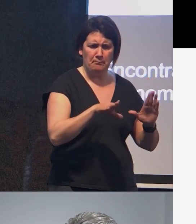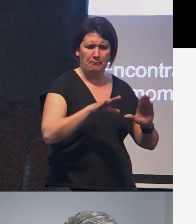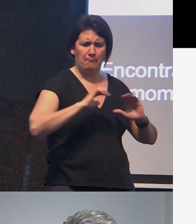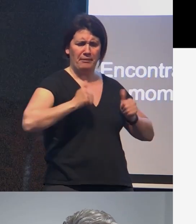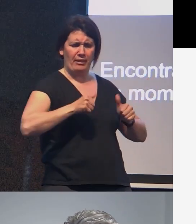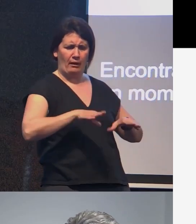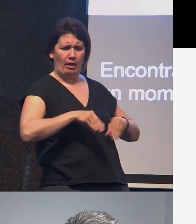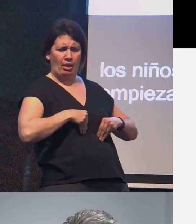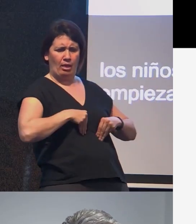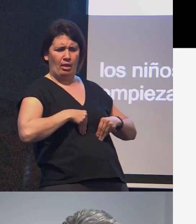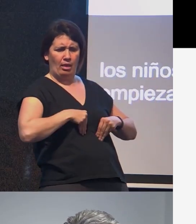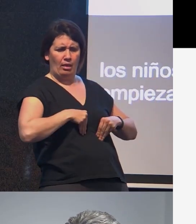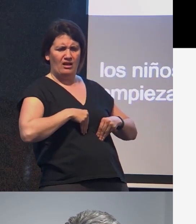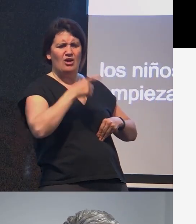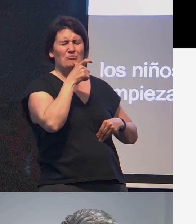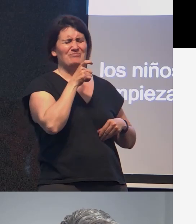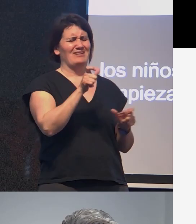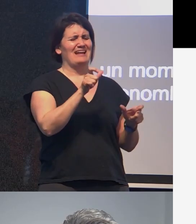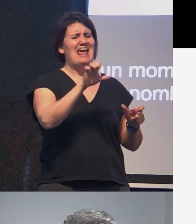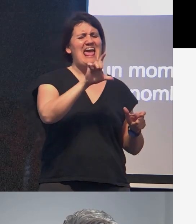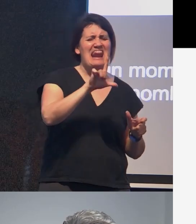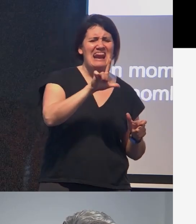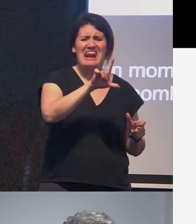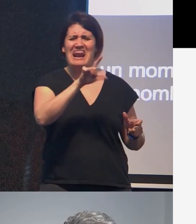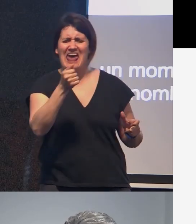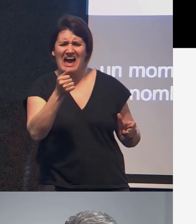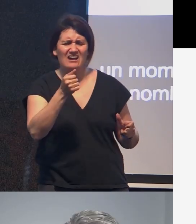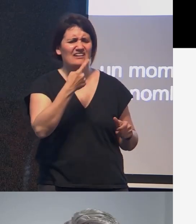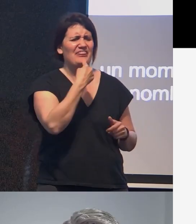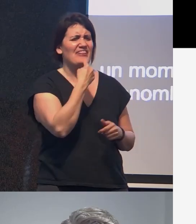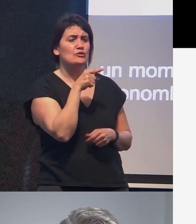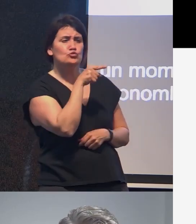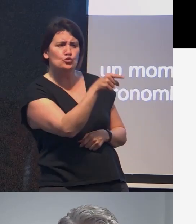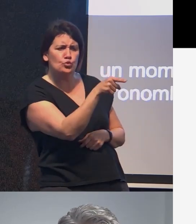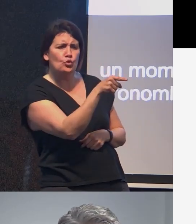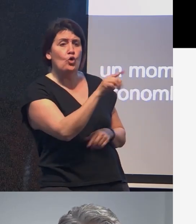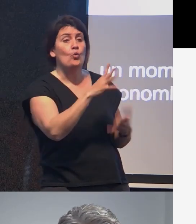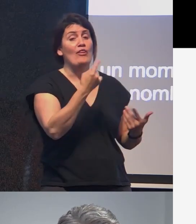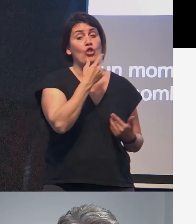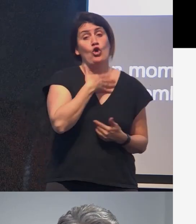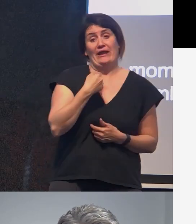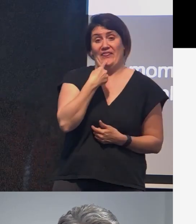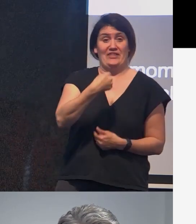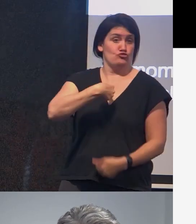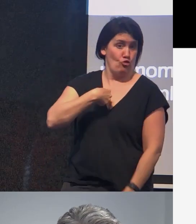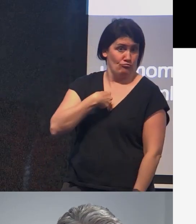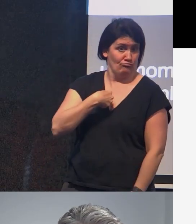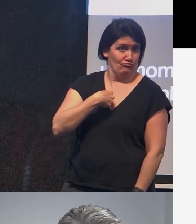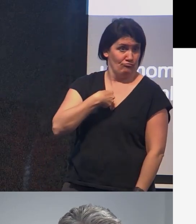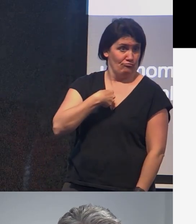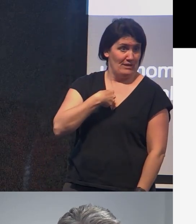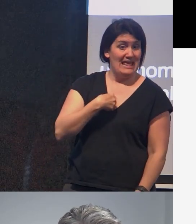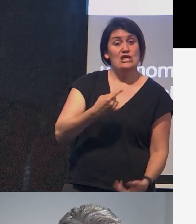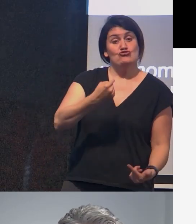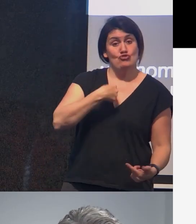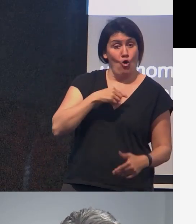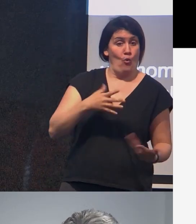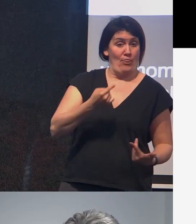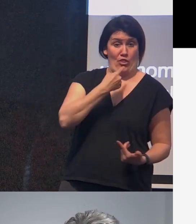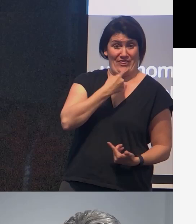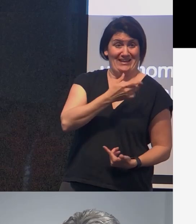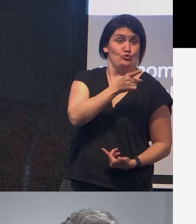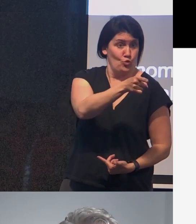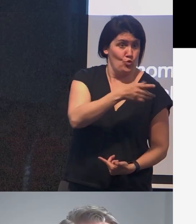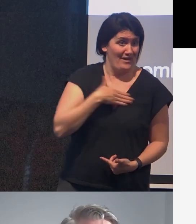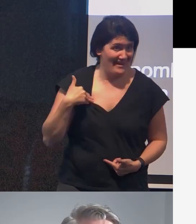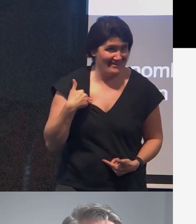empiezan a liarse con los pronombres. Dicen tú cuando quieren decir yo y yo cuando quieren